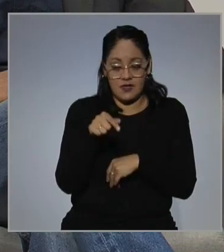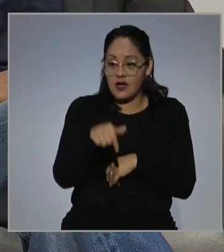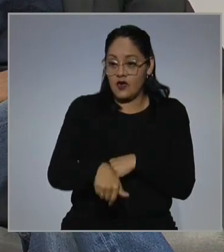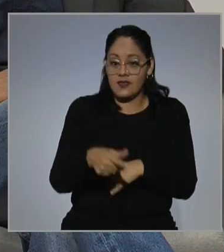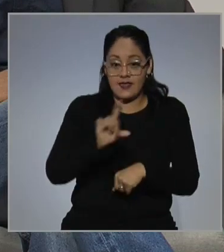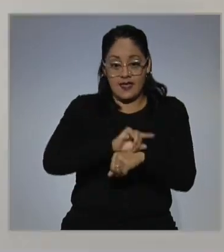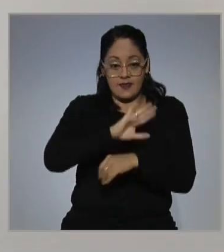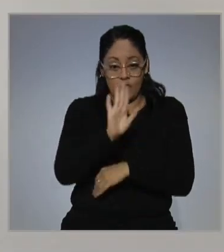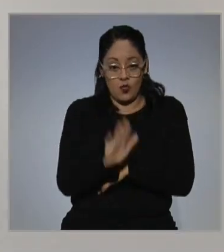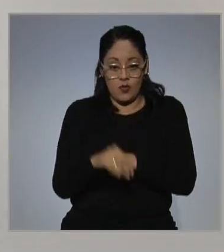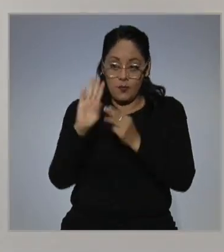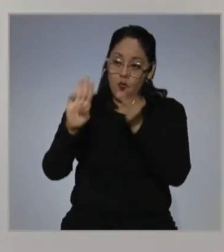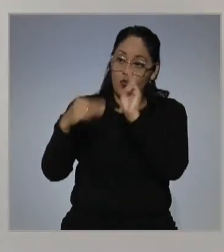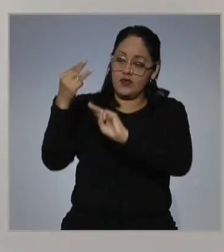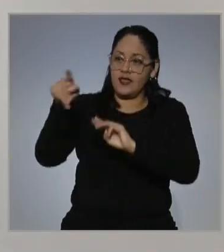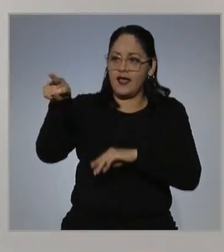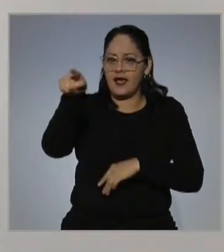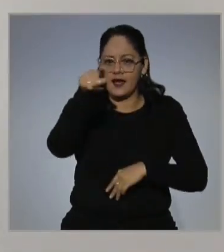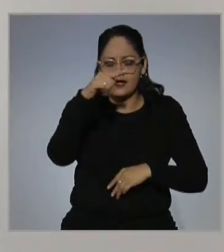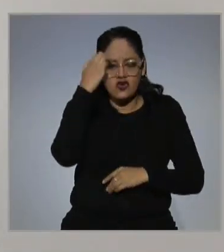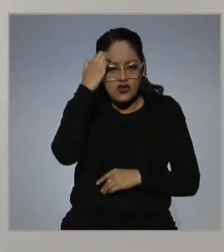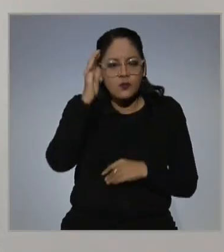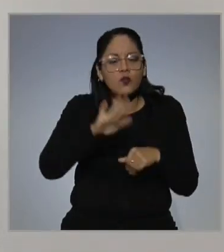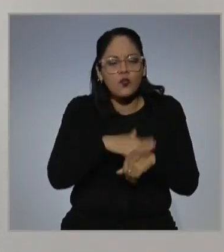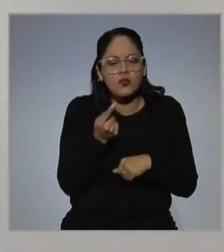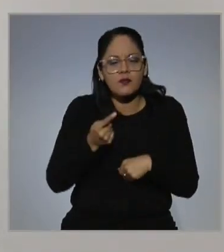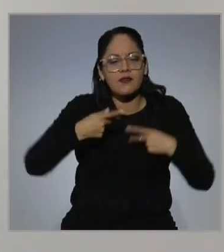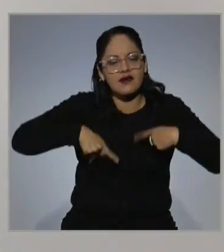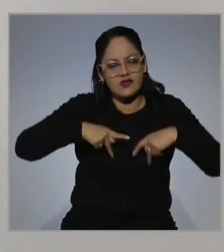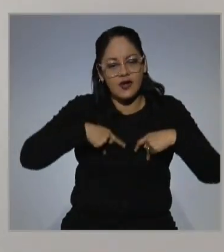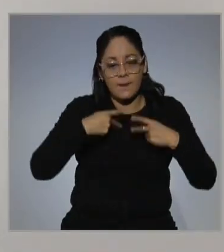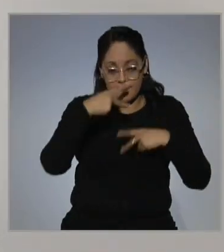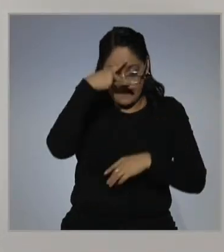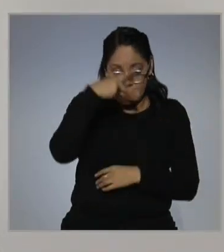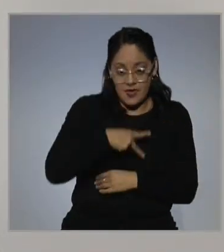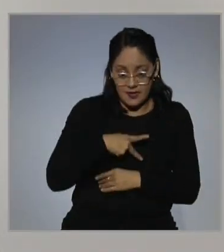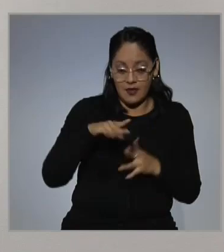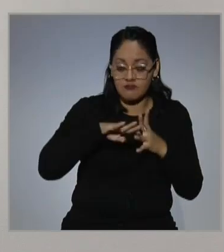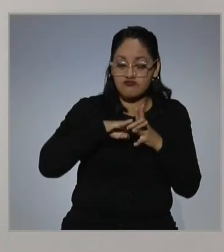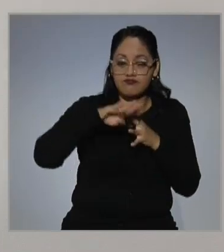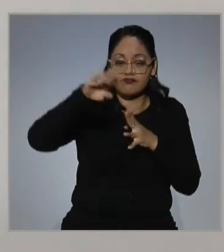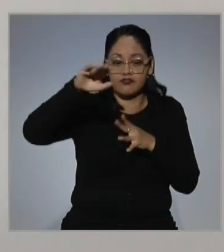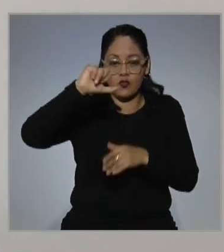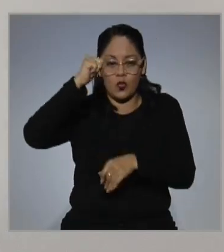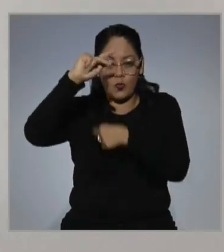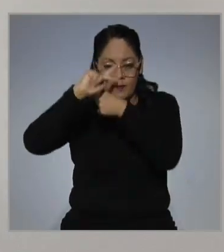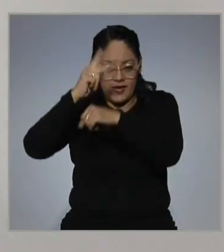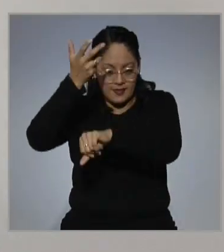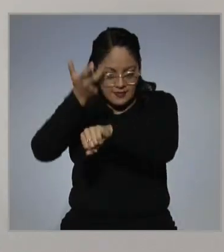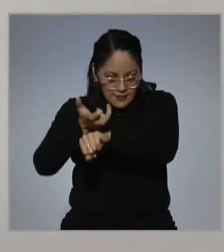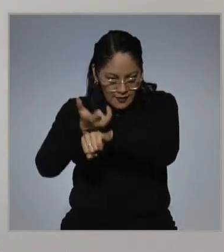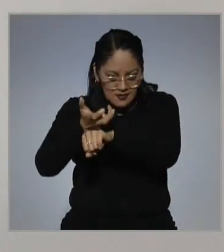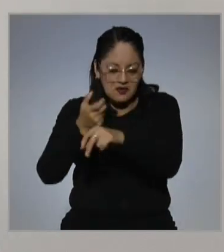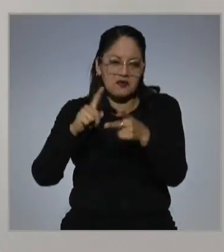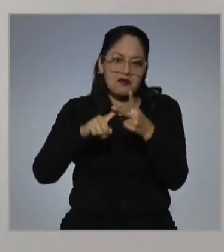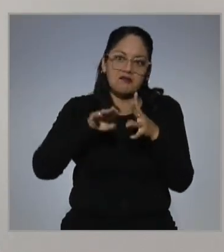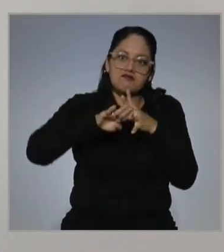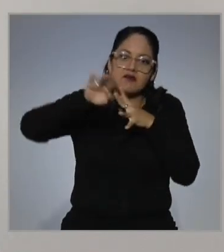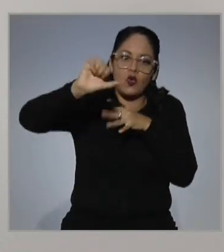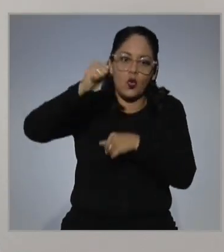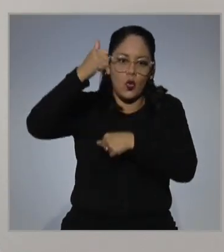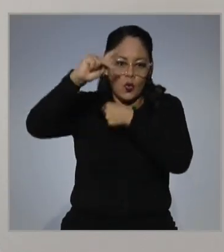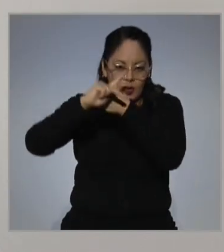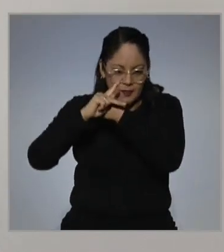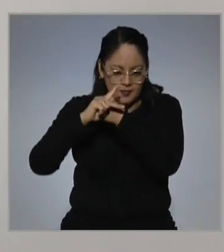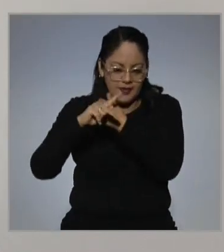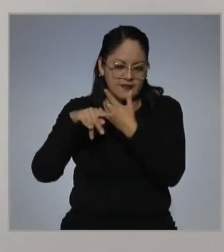Día de Muertos en el mundo también es porque esos mexicanos que migran hacia Estados Unidos, hacia otras